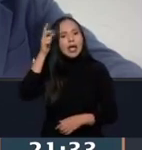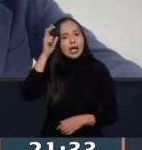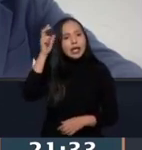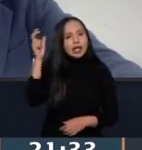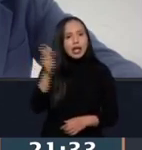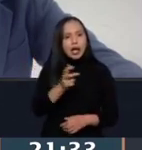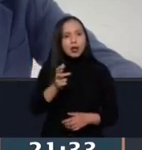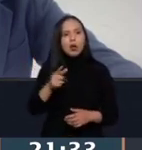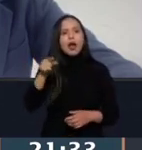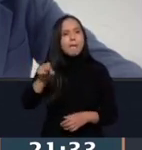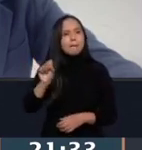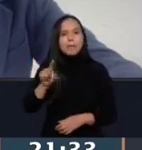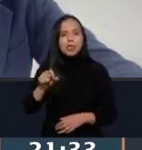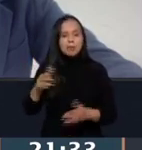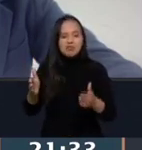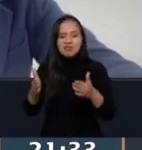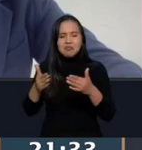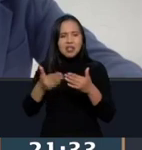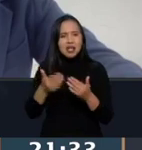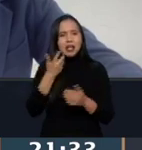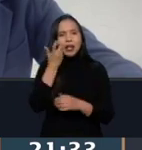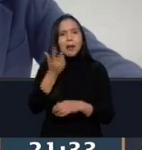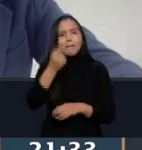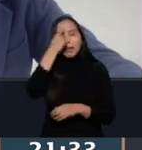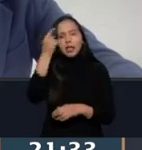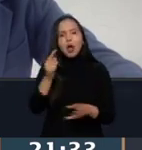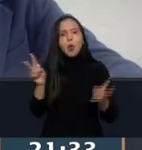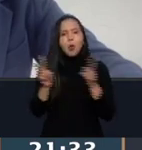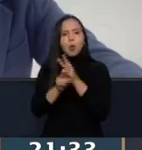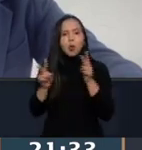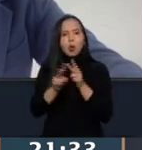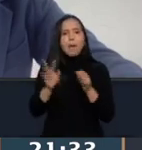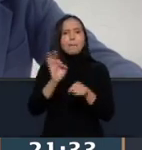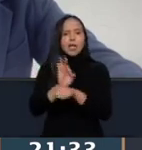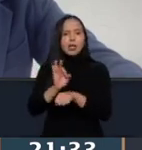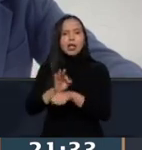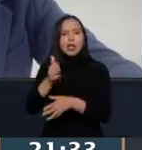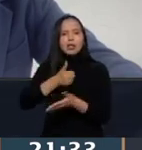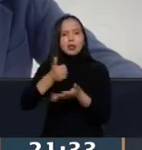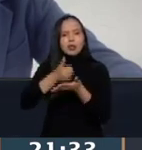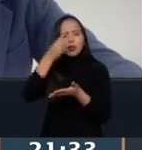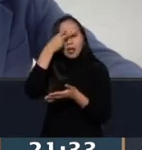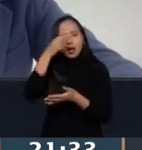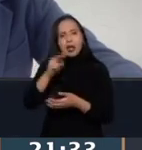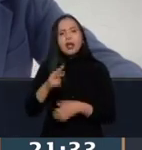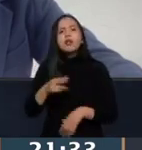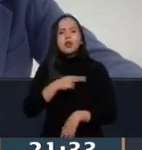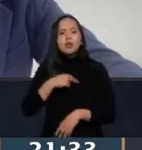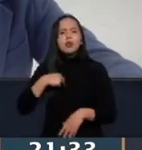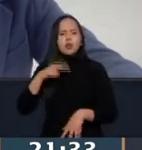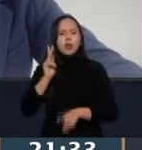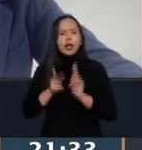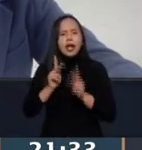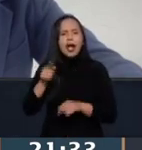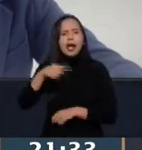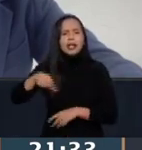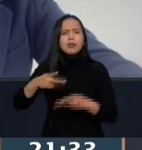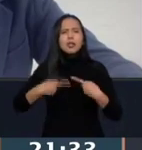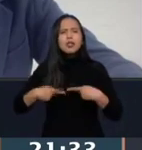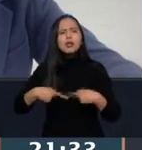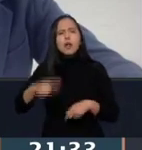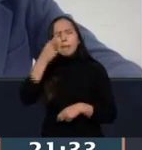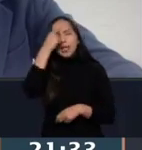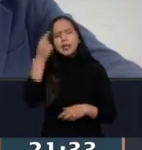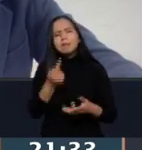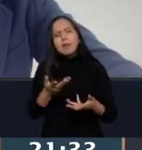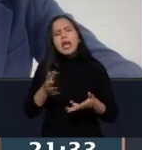mejorar la calidad del aire en la Ciudad de México. Creo que sería bueno que pudiéramos platicar con quienes tienen estas propuestas, a ver cómo las sustentan. Pero